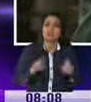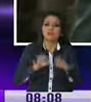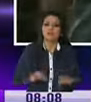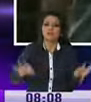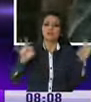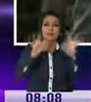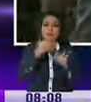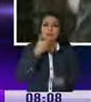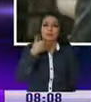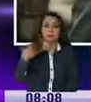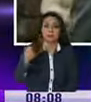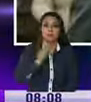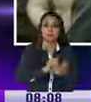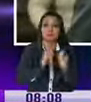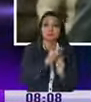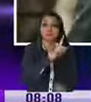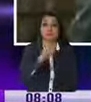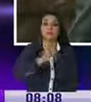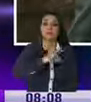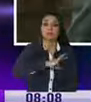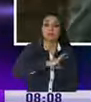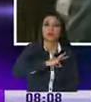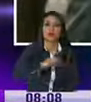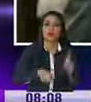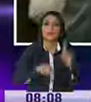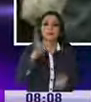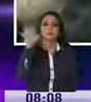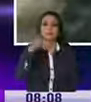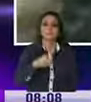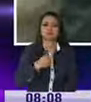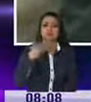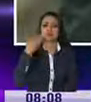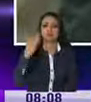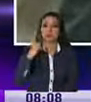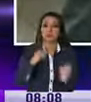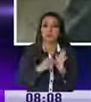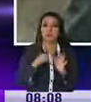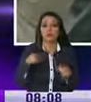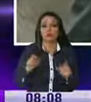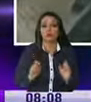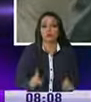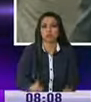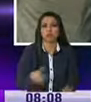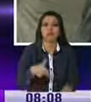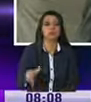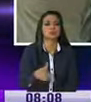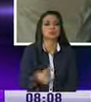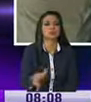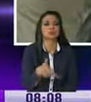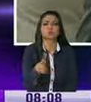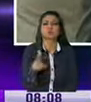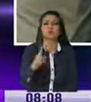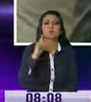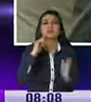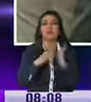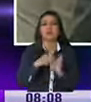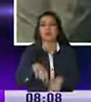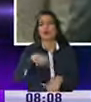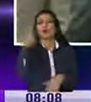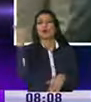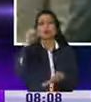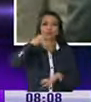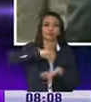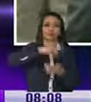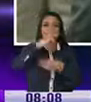que tomemos conciencia nosotros, vecinos. A veces que no nos damos cuenta. Los que hemos tenido la oportunidad de salir y ver otras ciudades del mundo que están